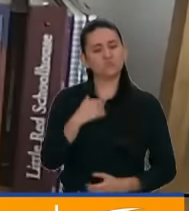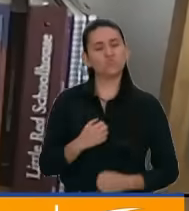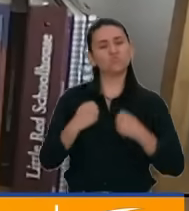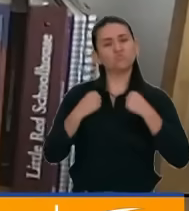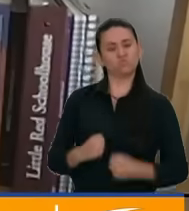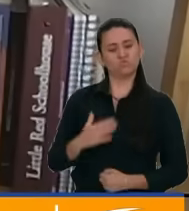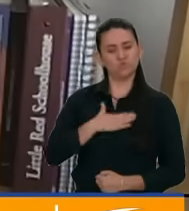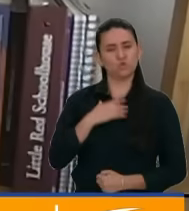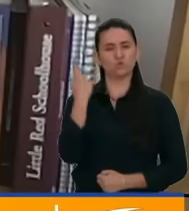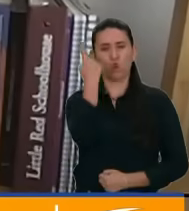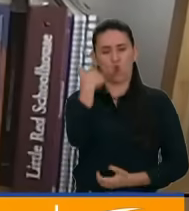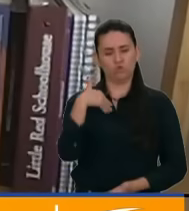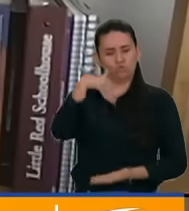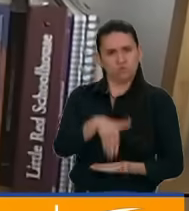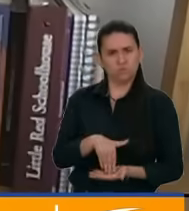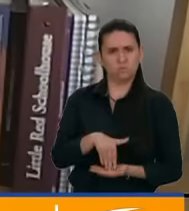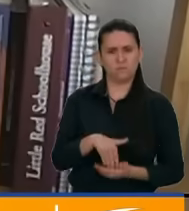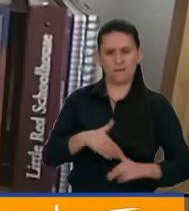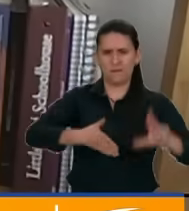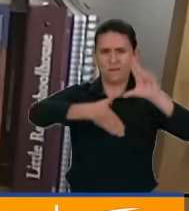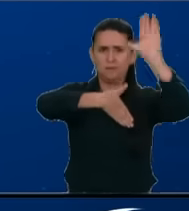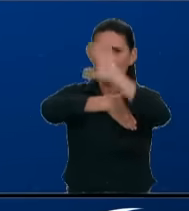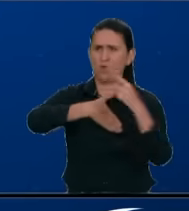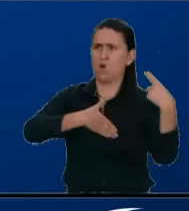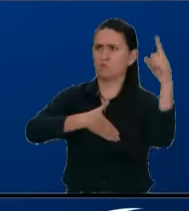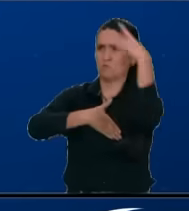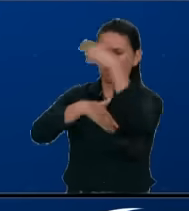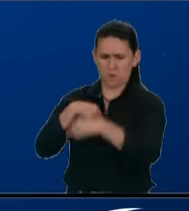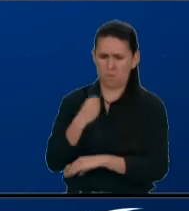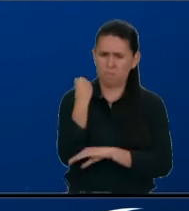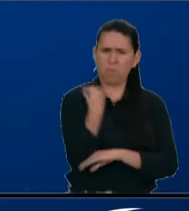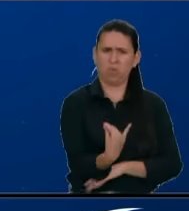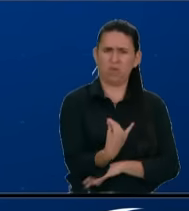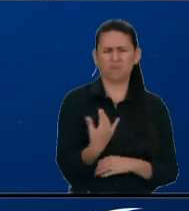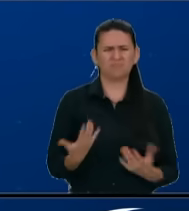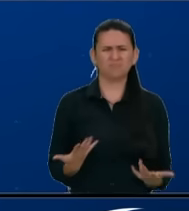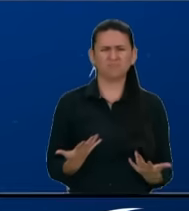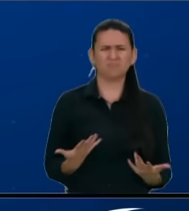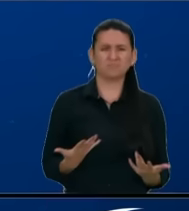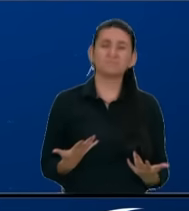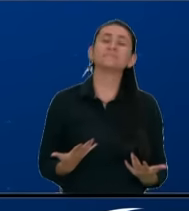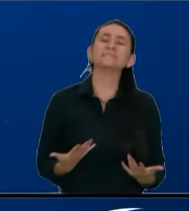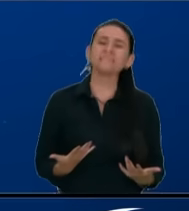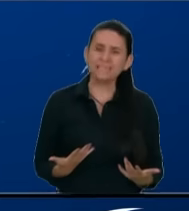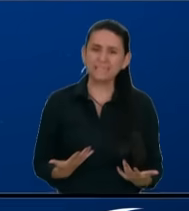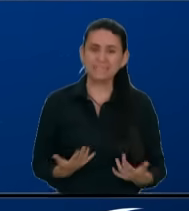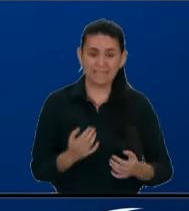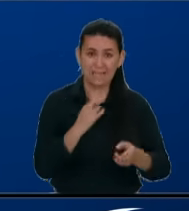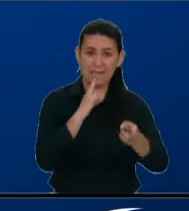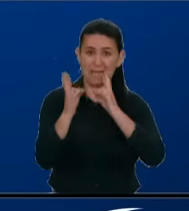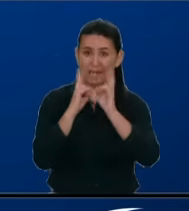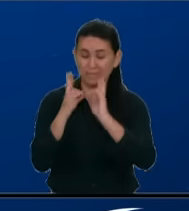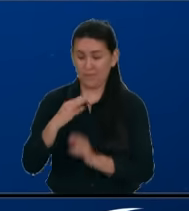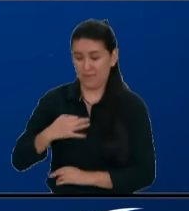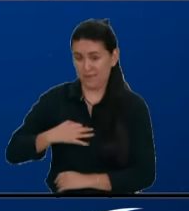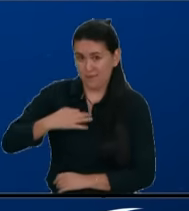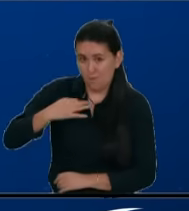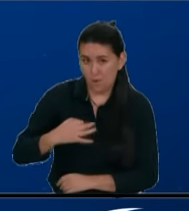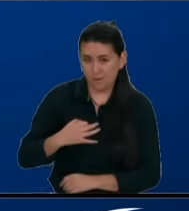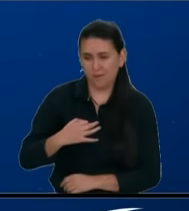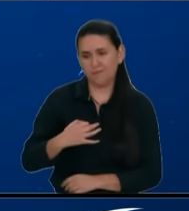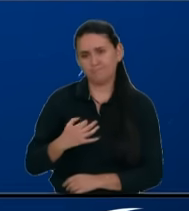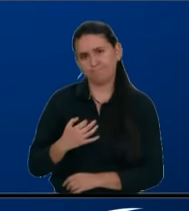el escenario regional latinoamericano. Sí, parece ser que las relaciones diplomáticas entre Israel